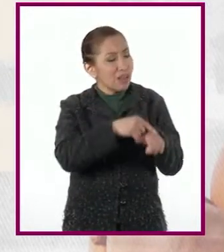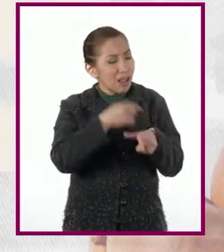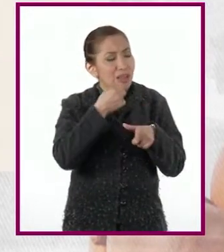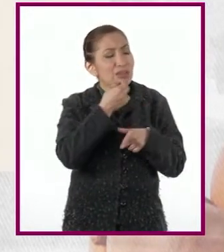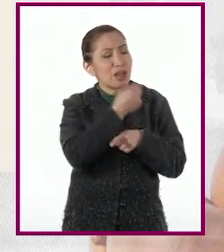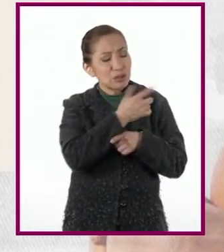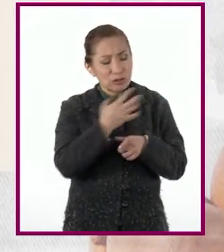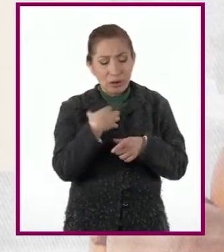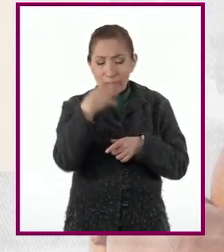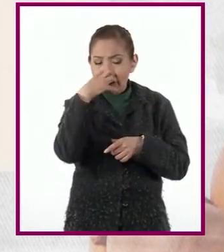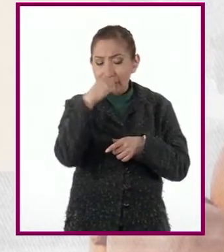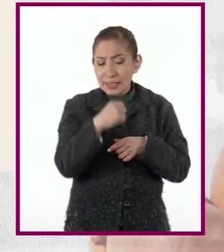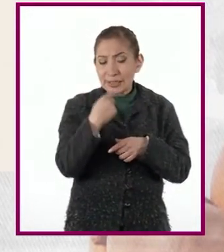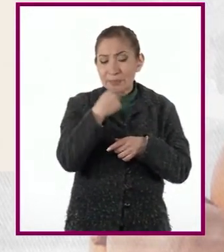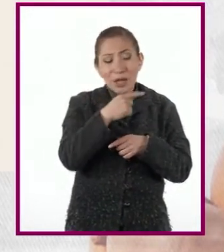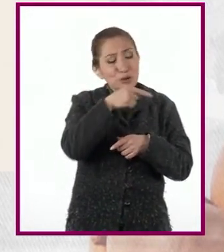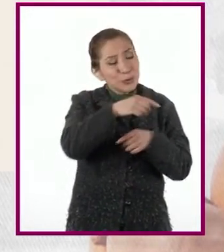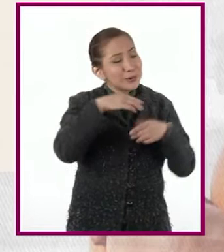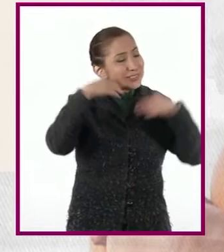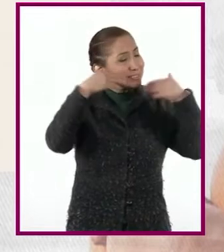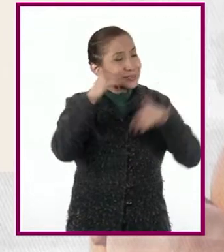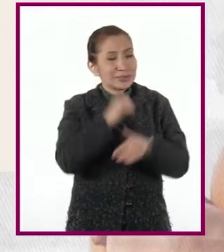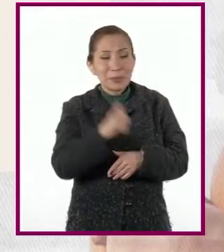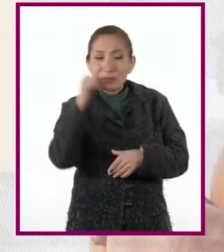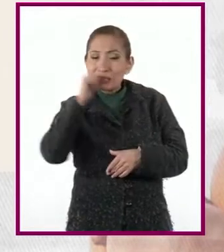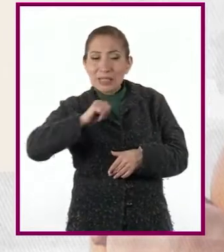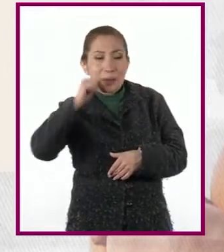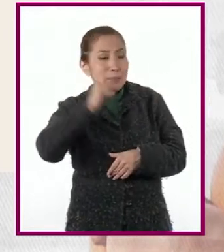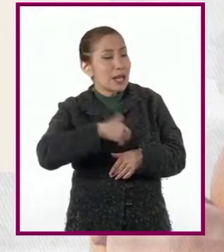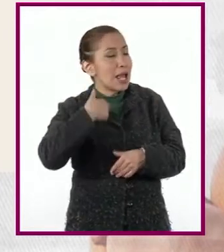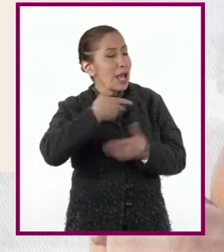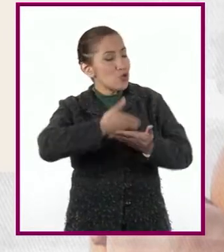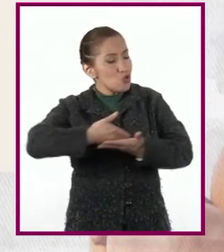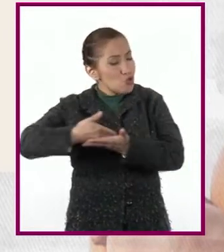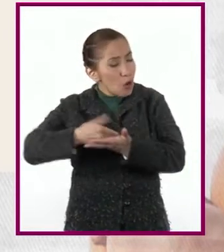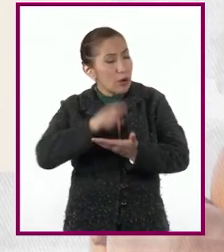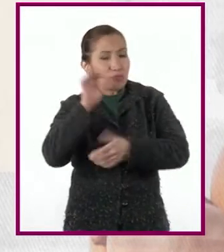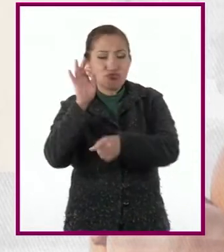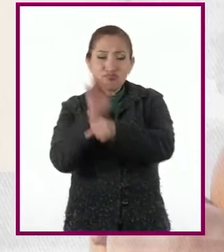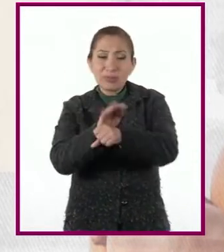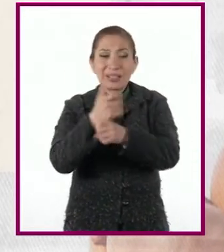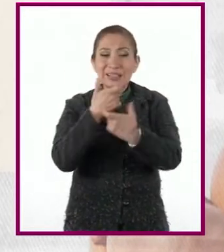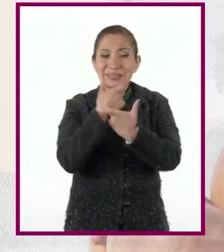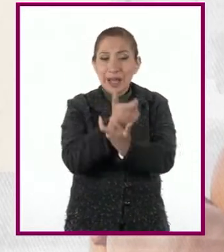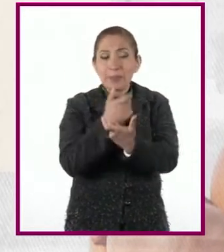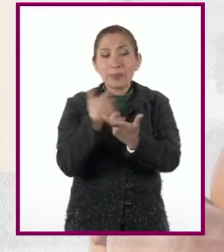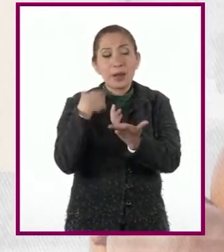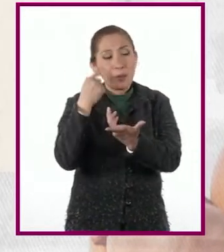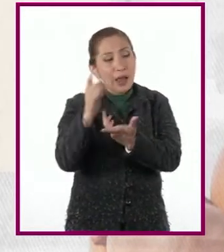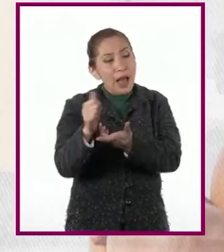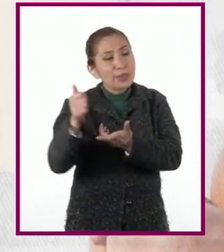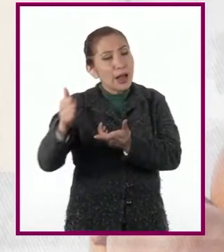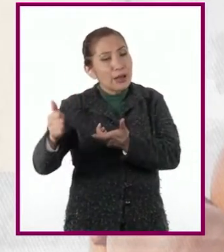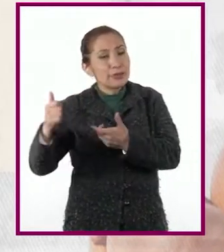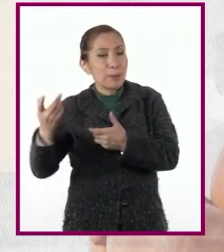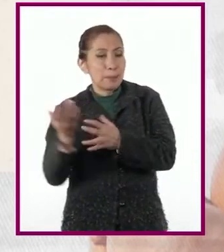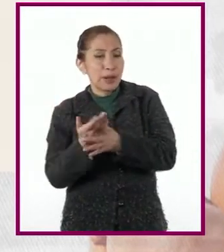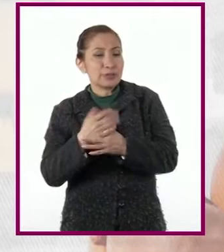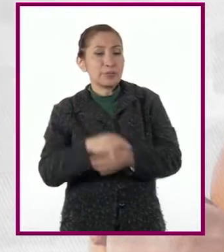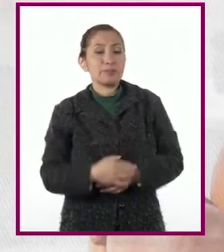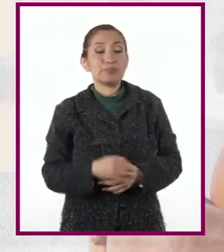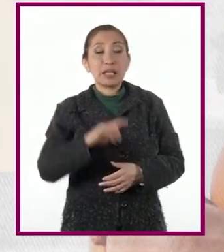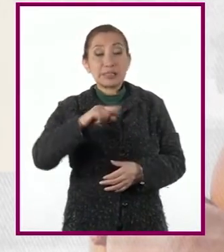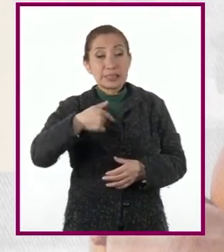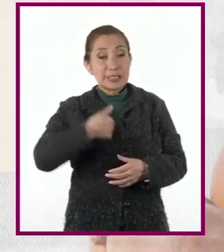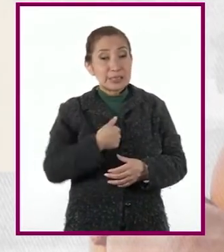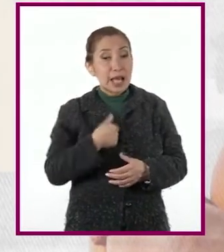triste llevo la boca, ríete siempre, siempre en la cuna, defendiendo la risa pluma por pluma. Ser